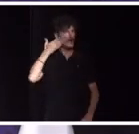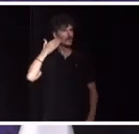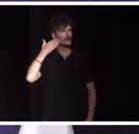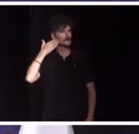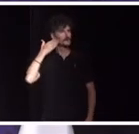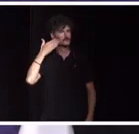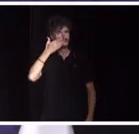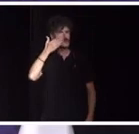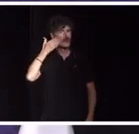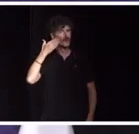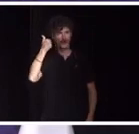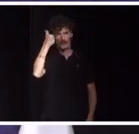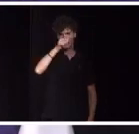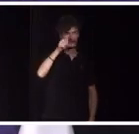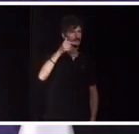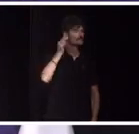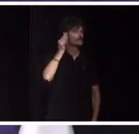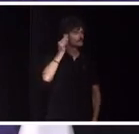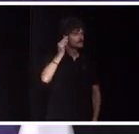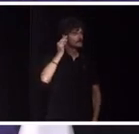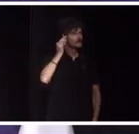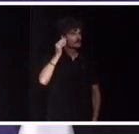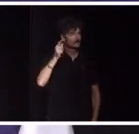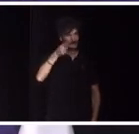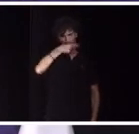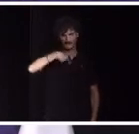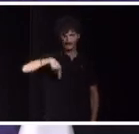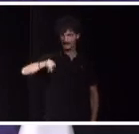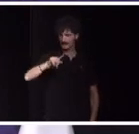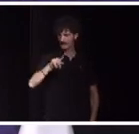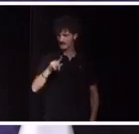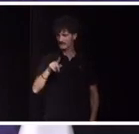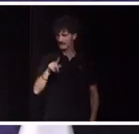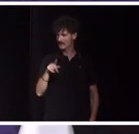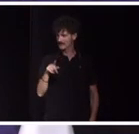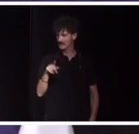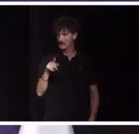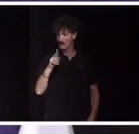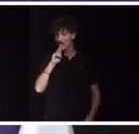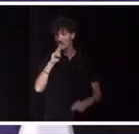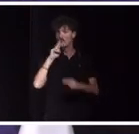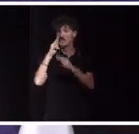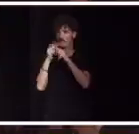orgullosos y orgullosas de que le pongan el apelativo